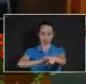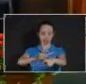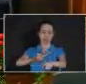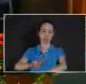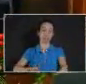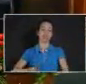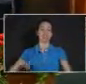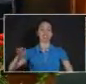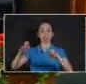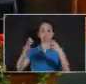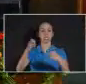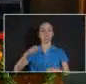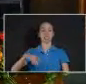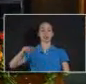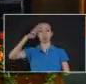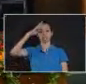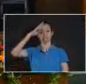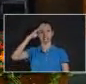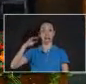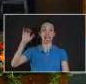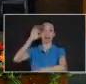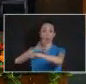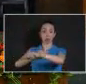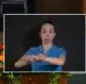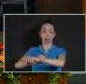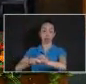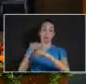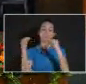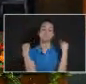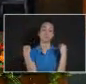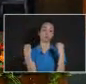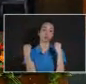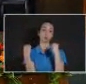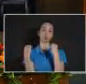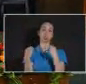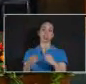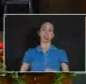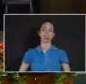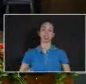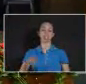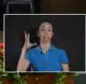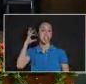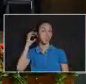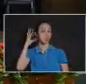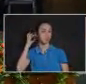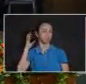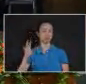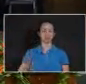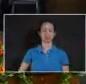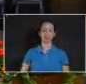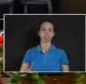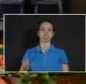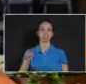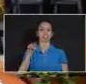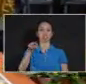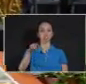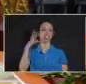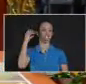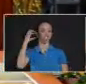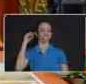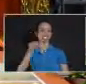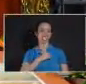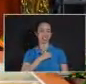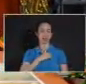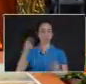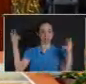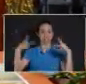el policía ha capturado a muchos delincuentes, y esos delincuentes quieren vengarse. Y ese